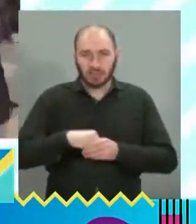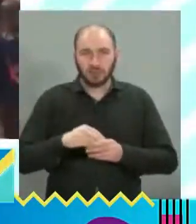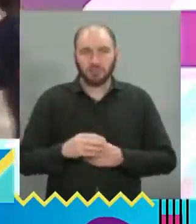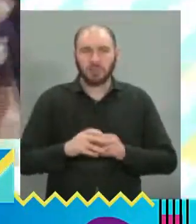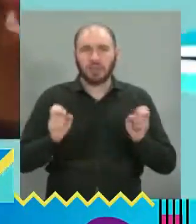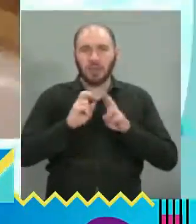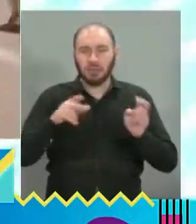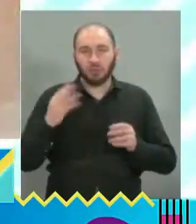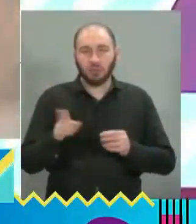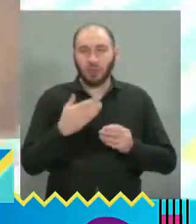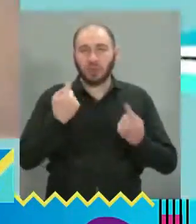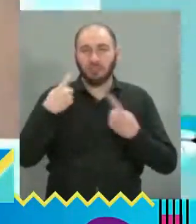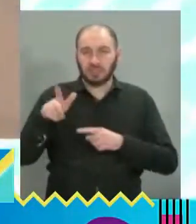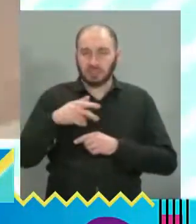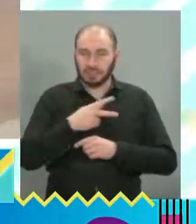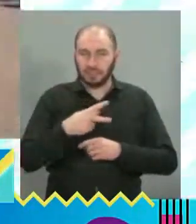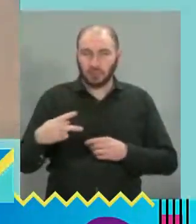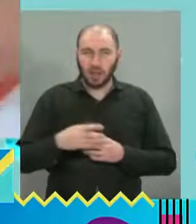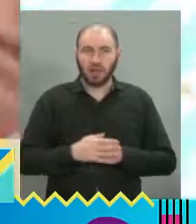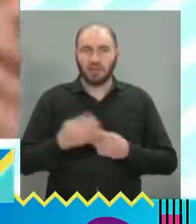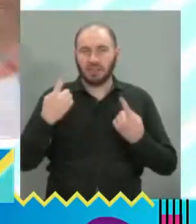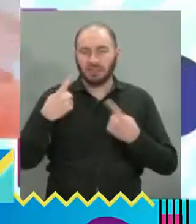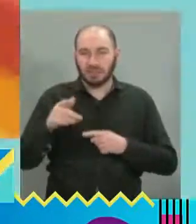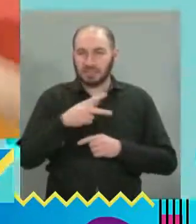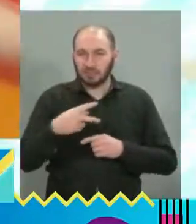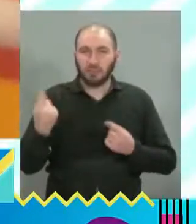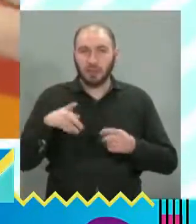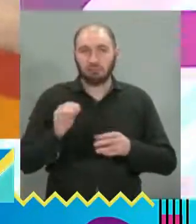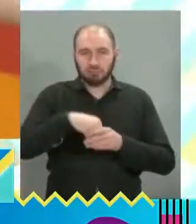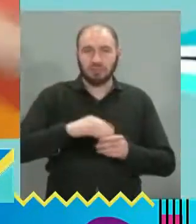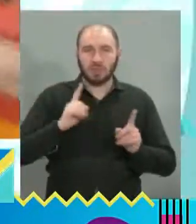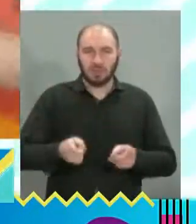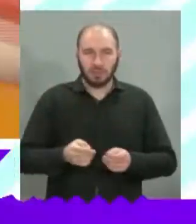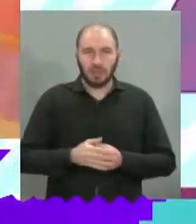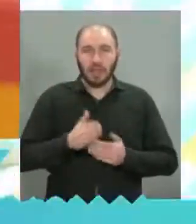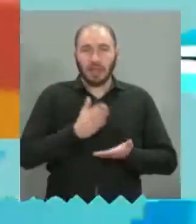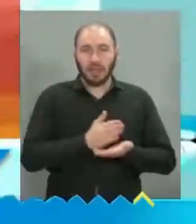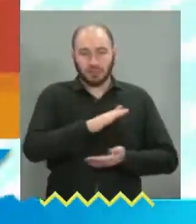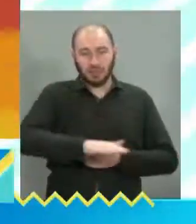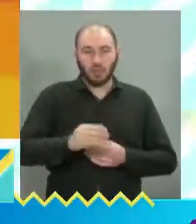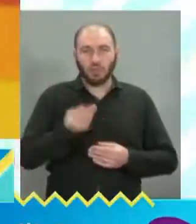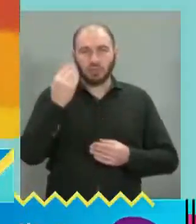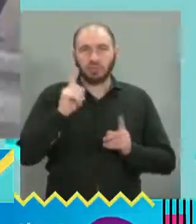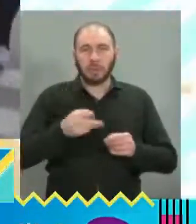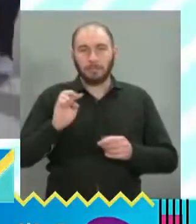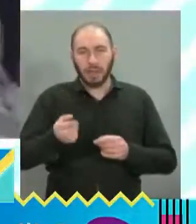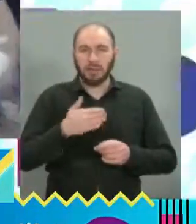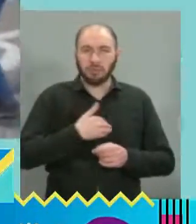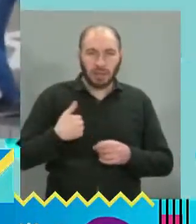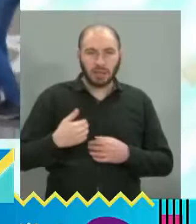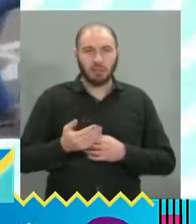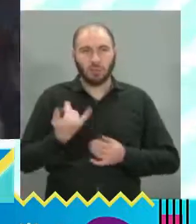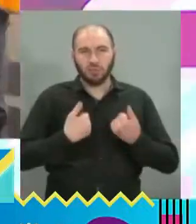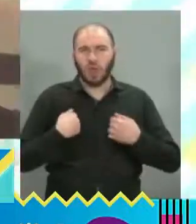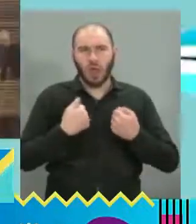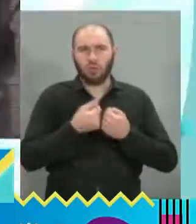todo lo que tiene que ver con la diversidad sexual. No es nada más diversidad sexual, pero también lo incluye. Eso es un derecho de niño. Muchas veces vienen también padres, madres que plantean, no, yo no